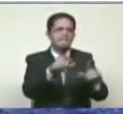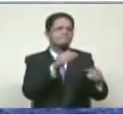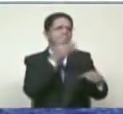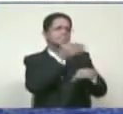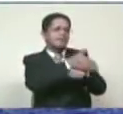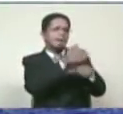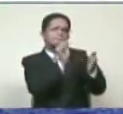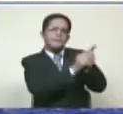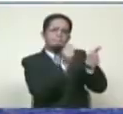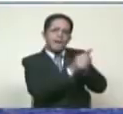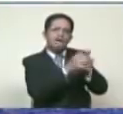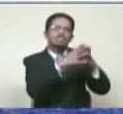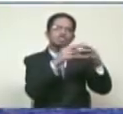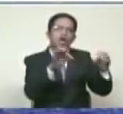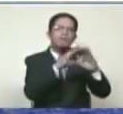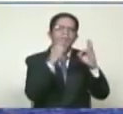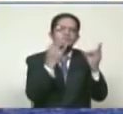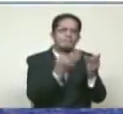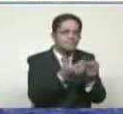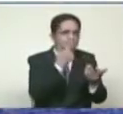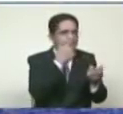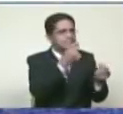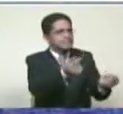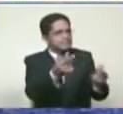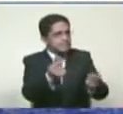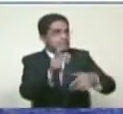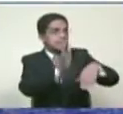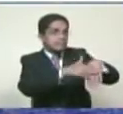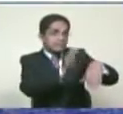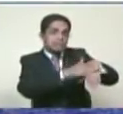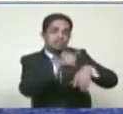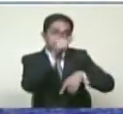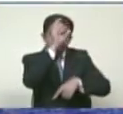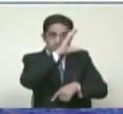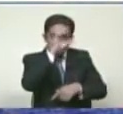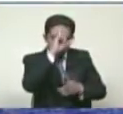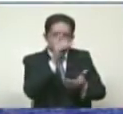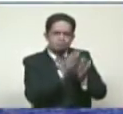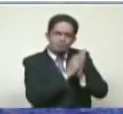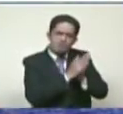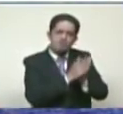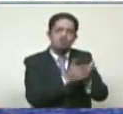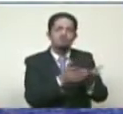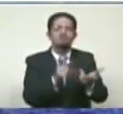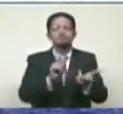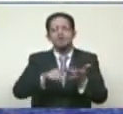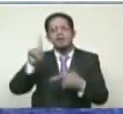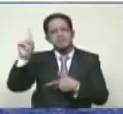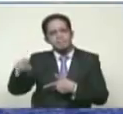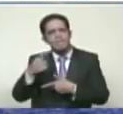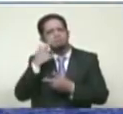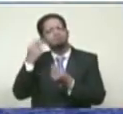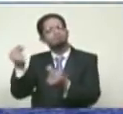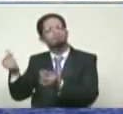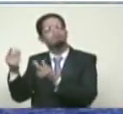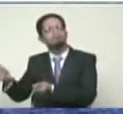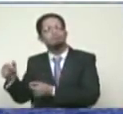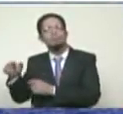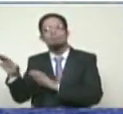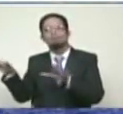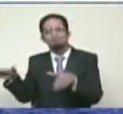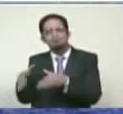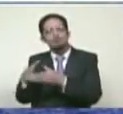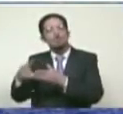familia, movilizando la conciencia, movilizando a la UVC, a los CLAT, a